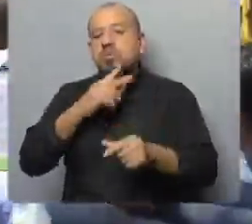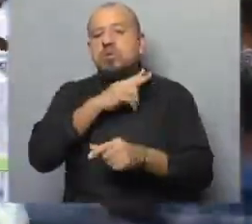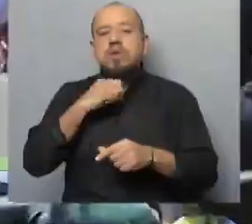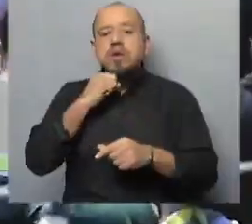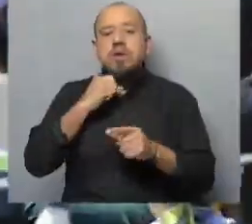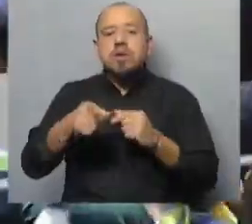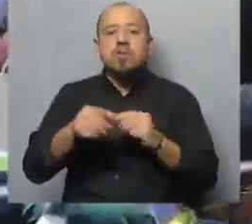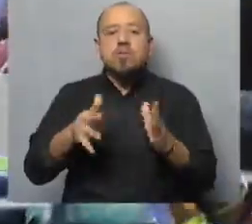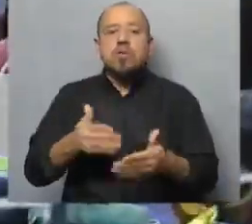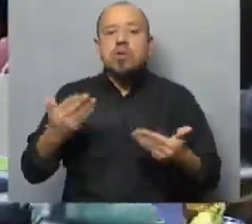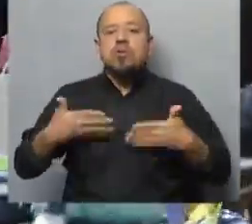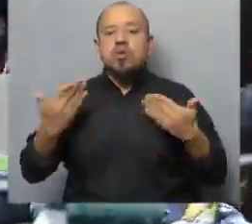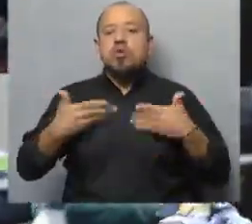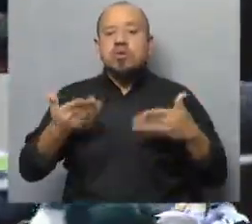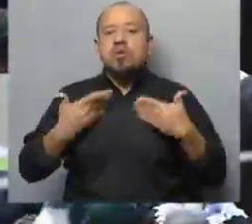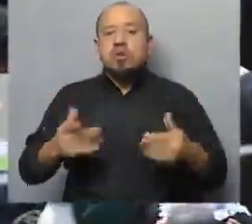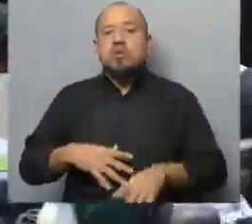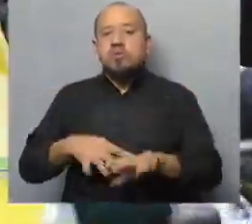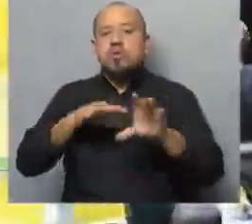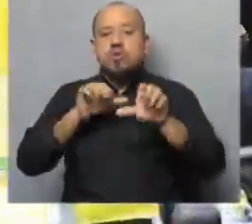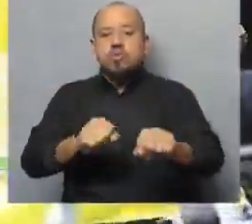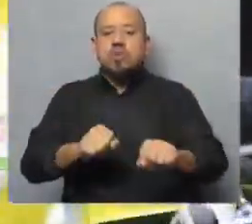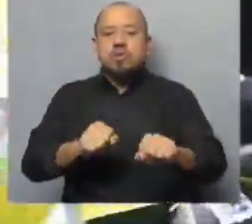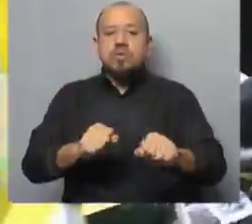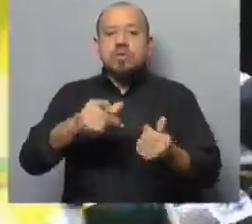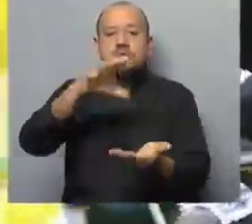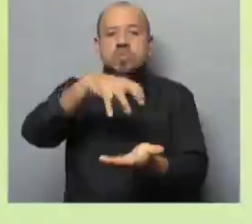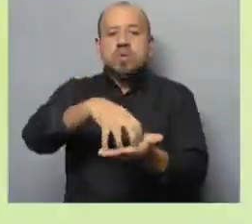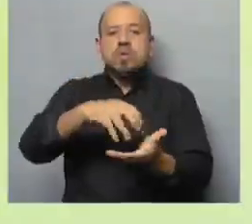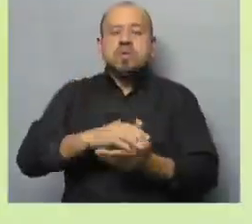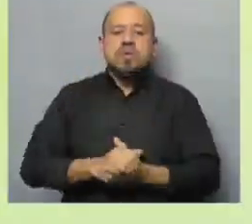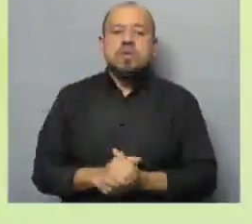cuando protestaba contra la ocupación de su aldea